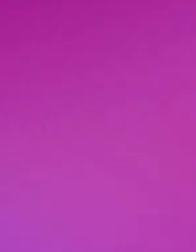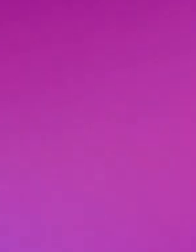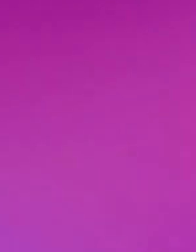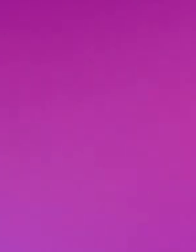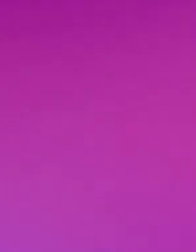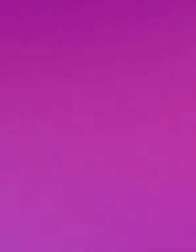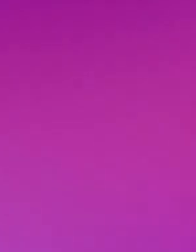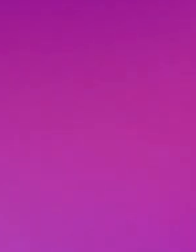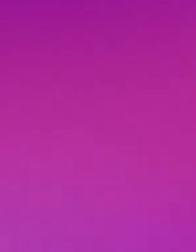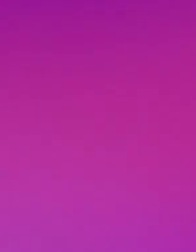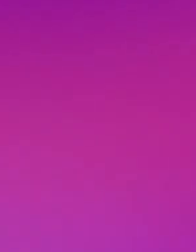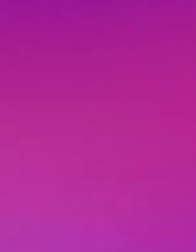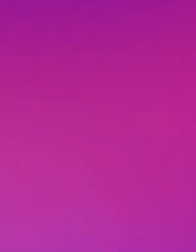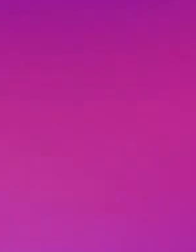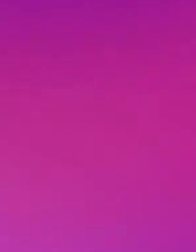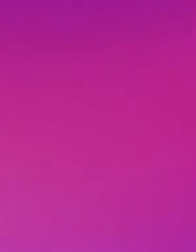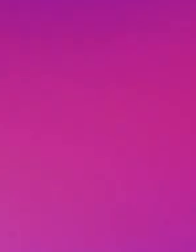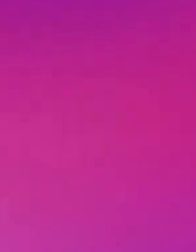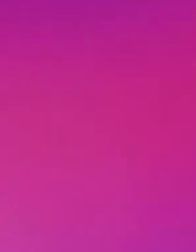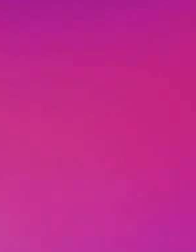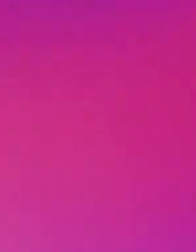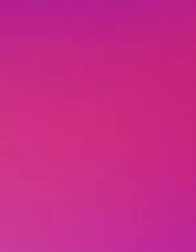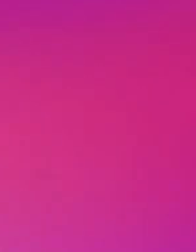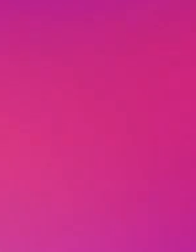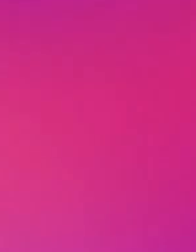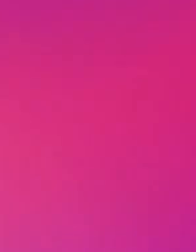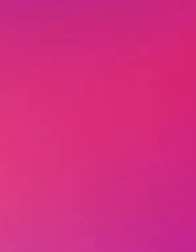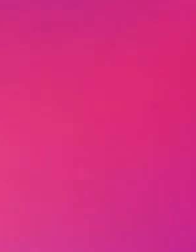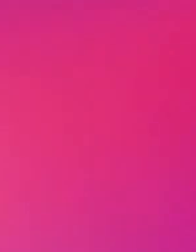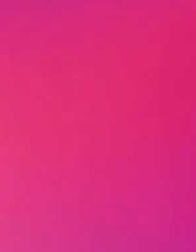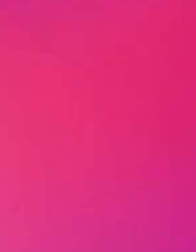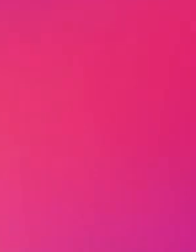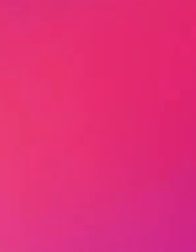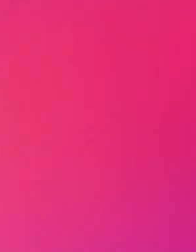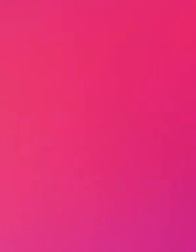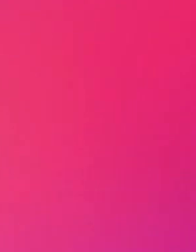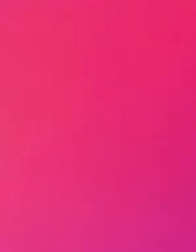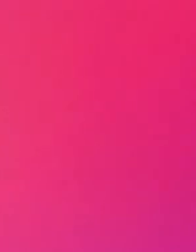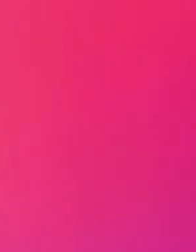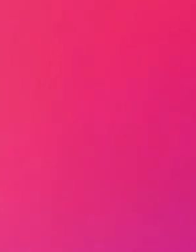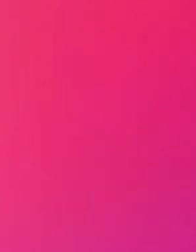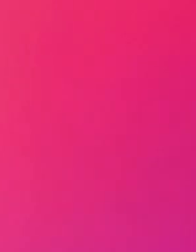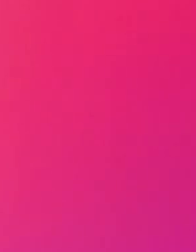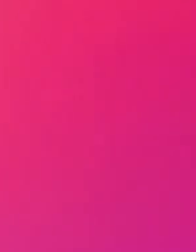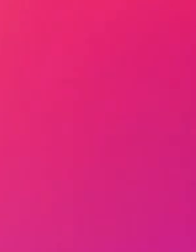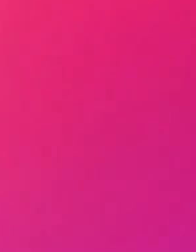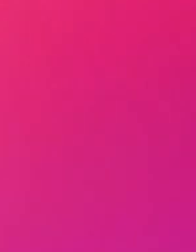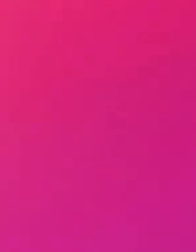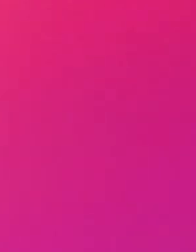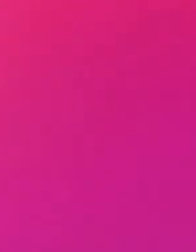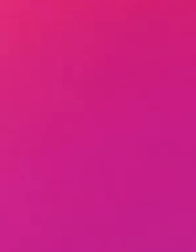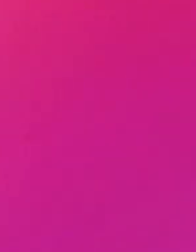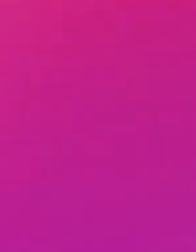teléfono para secundaria es el 55 36 01 71 23.